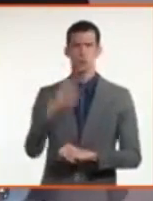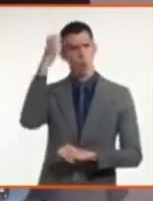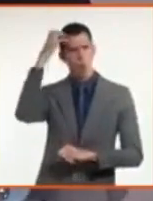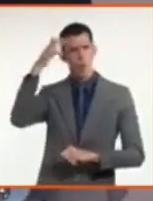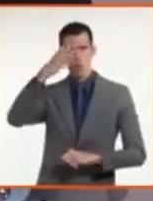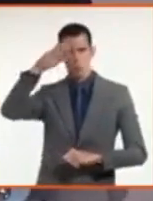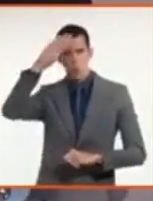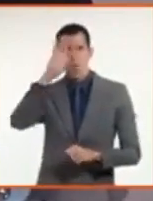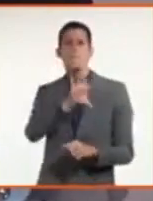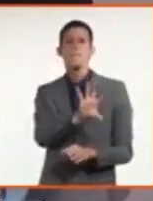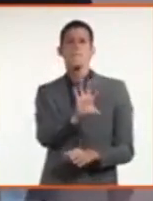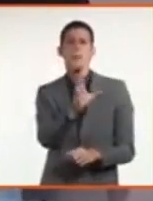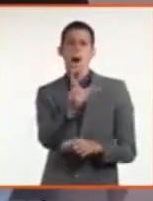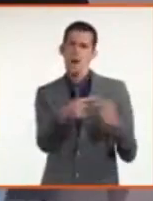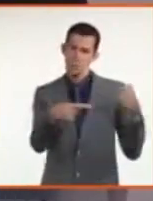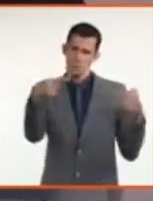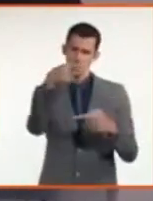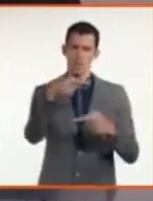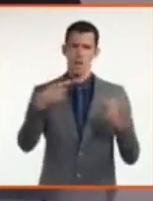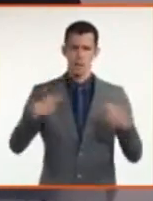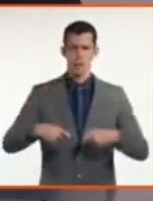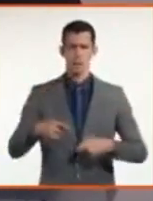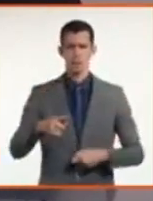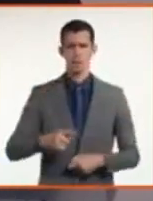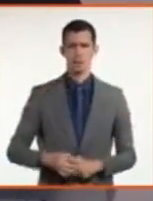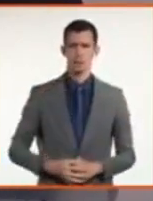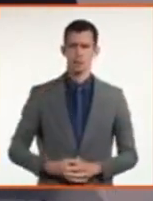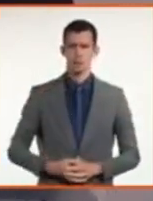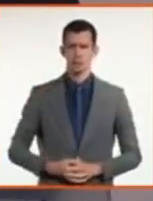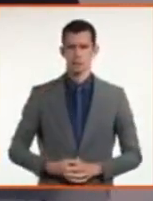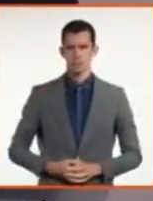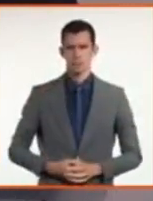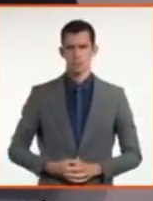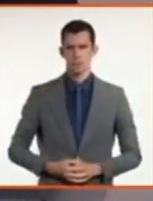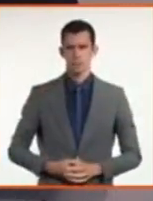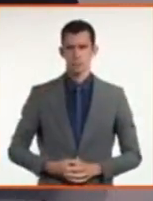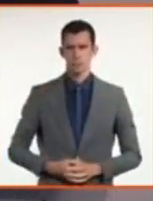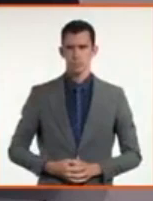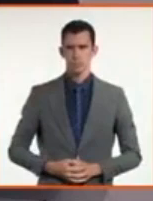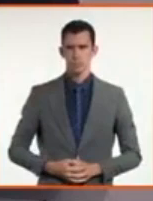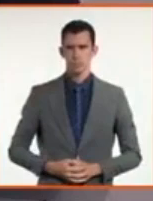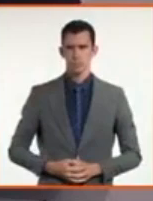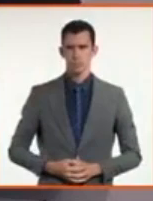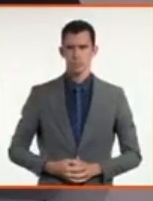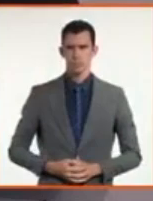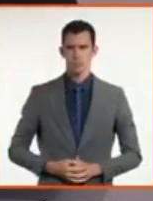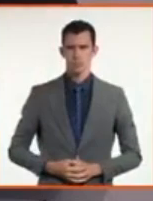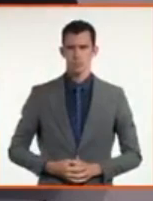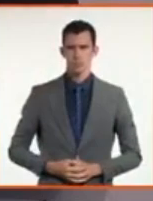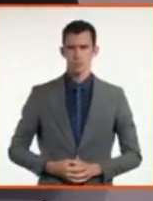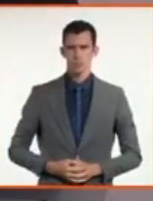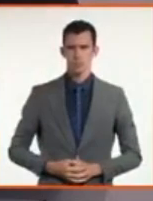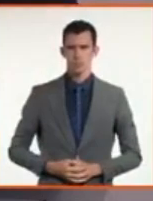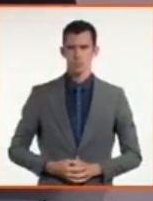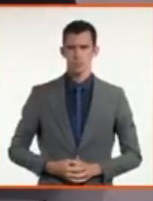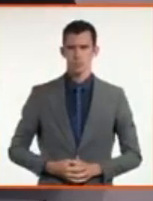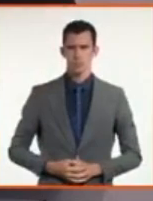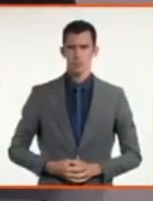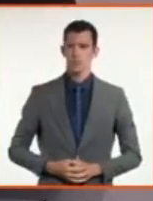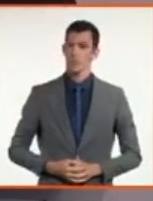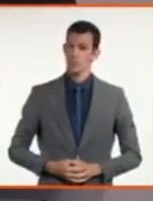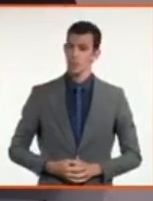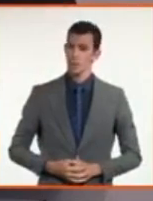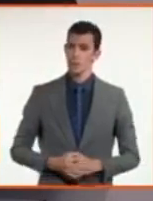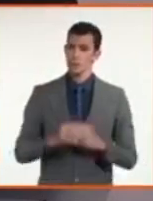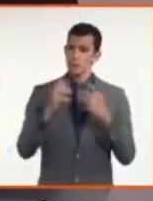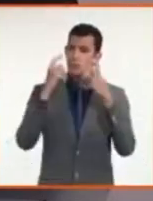importante porque el mercado entonces se opera solamente con sus propias fuentes bueno lo explique la vez anteriores y lo